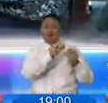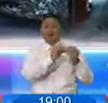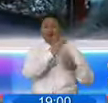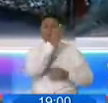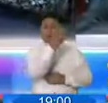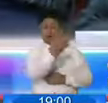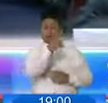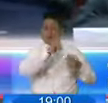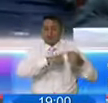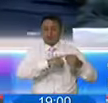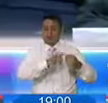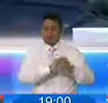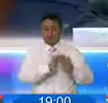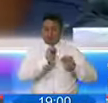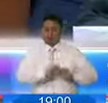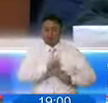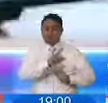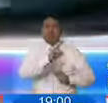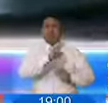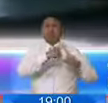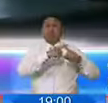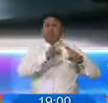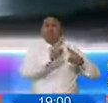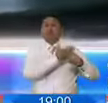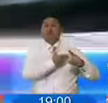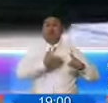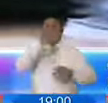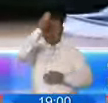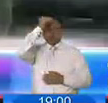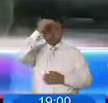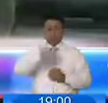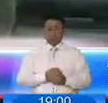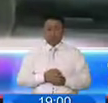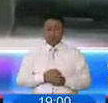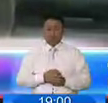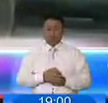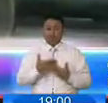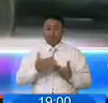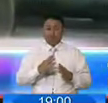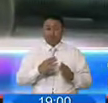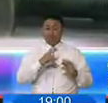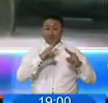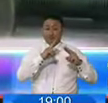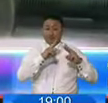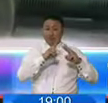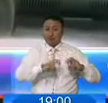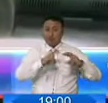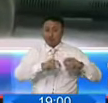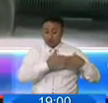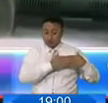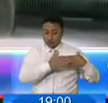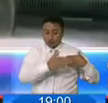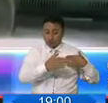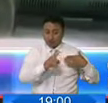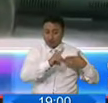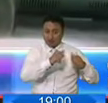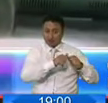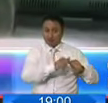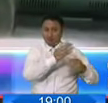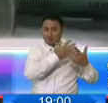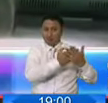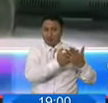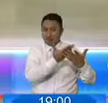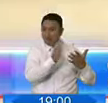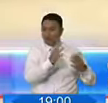en quito donde también está el exvicepresidente glass hasta que termine la investigación en la etapa de instrucción fiscal lo cual está